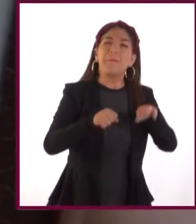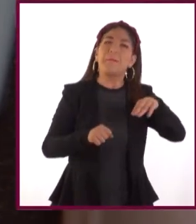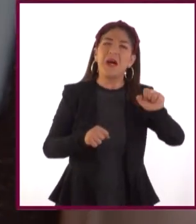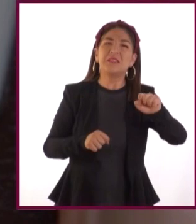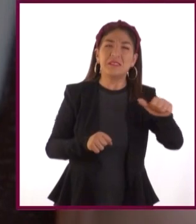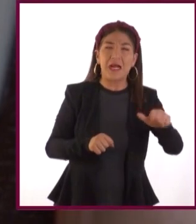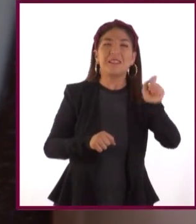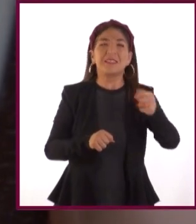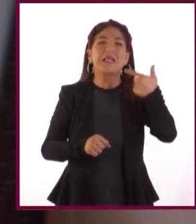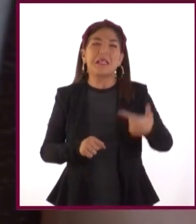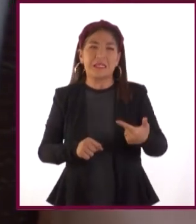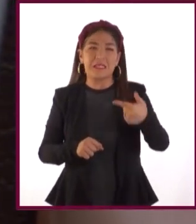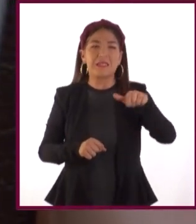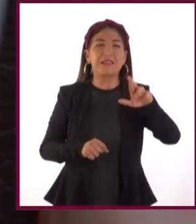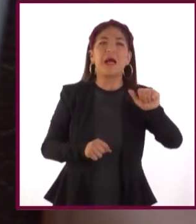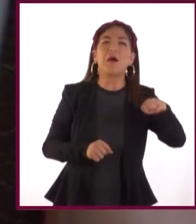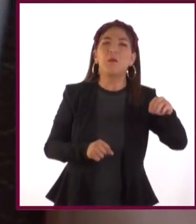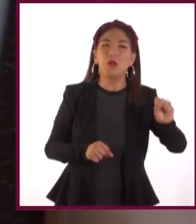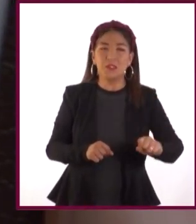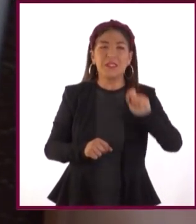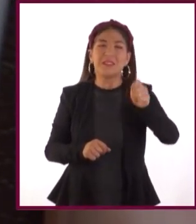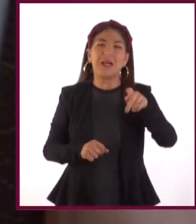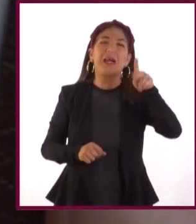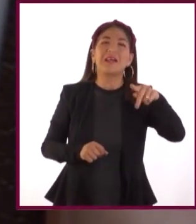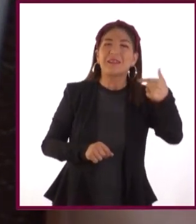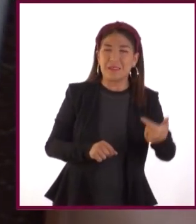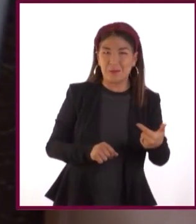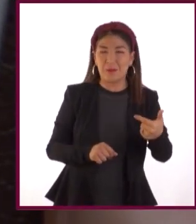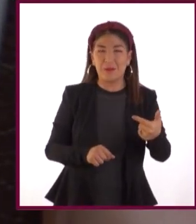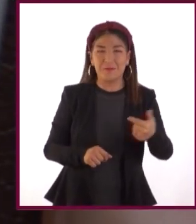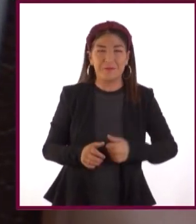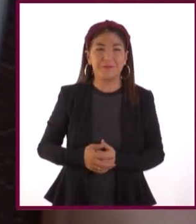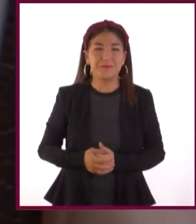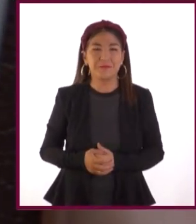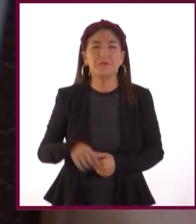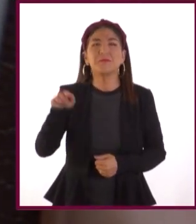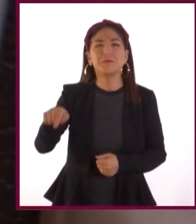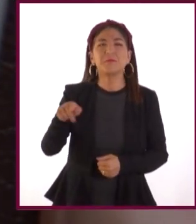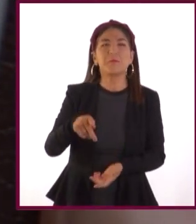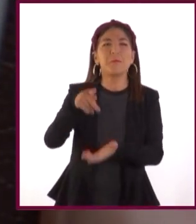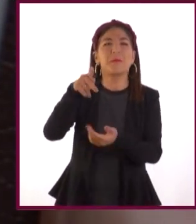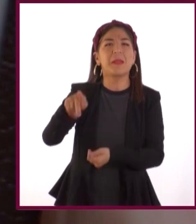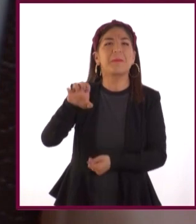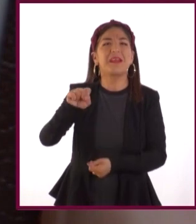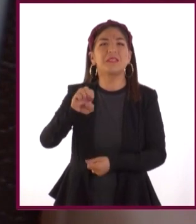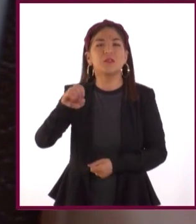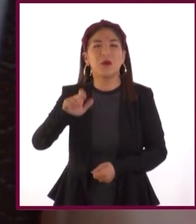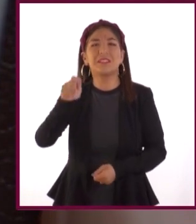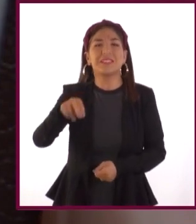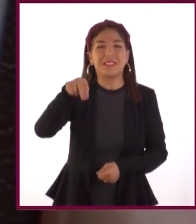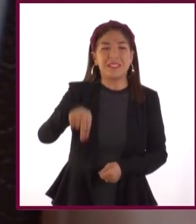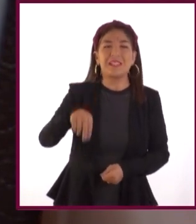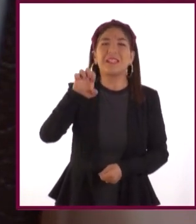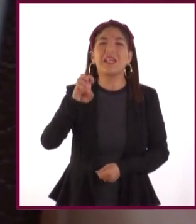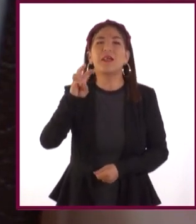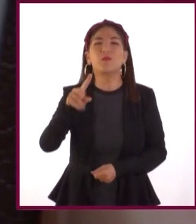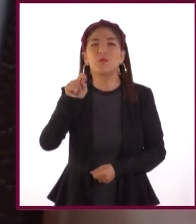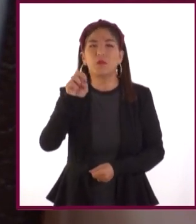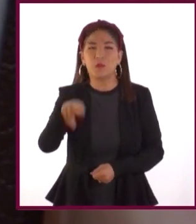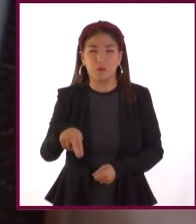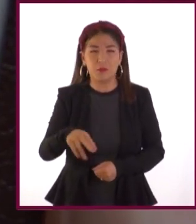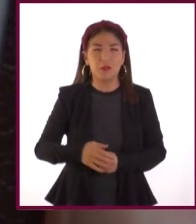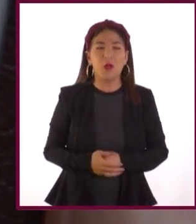la fuerza que ejerce la acción de la gravedad sobre esa misma masa. Son conceptos muy diferentes entre sí, y por